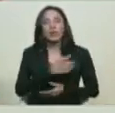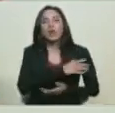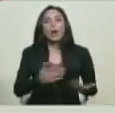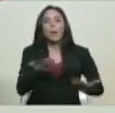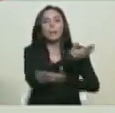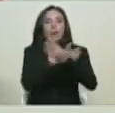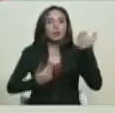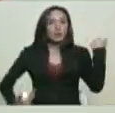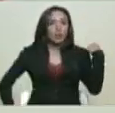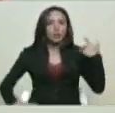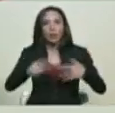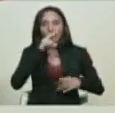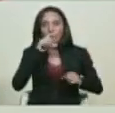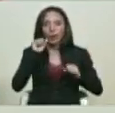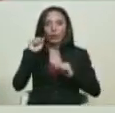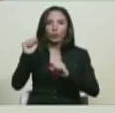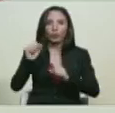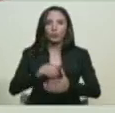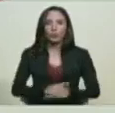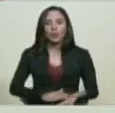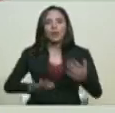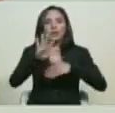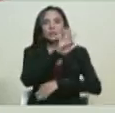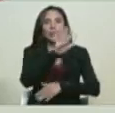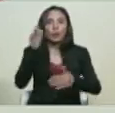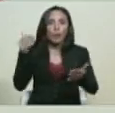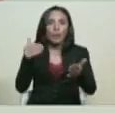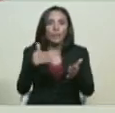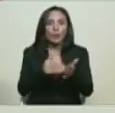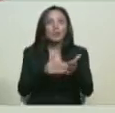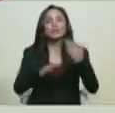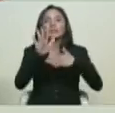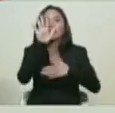Nicolás Maduro Moros con